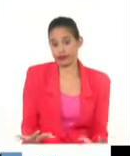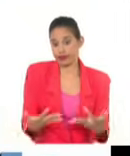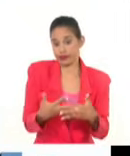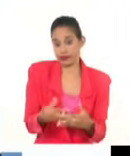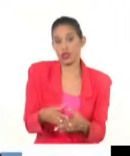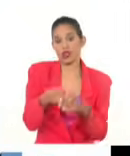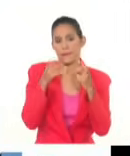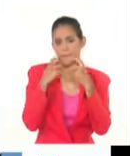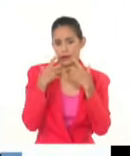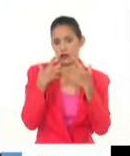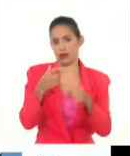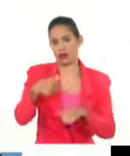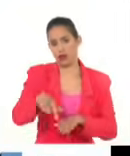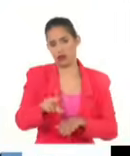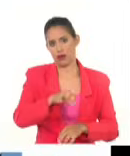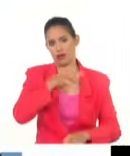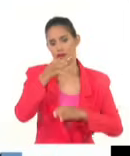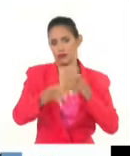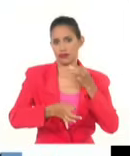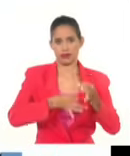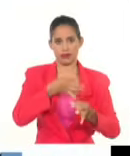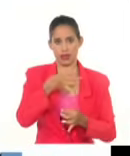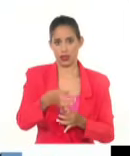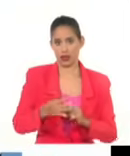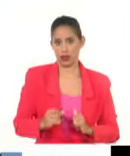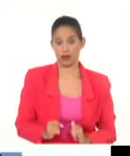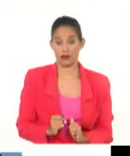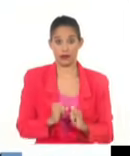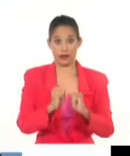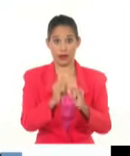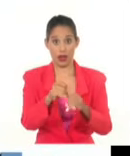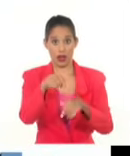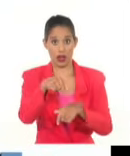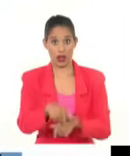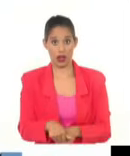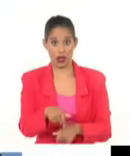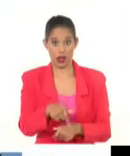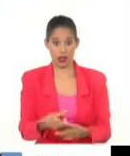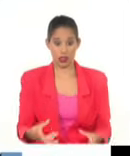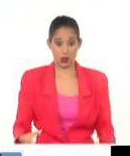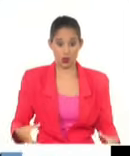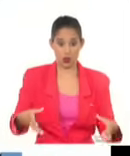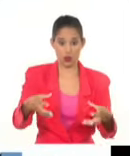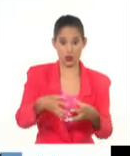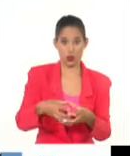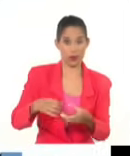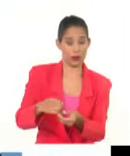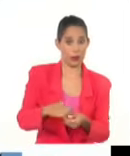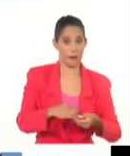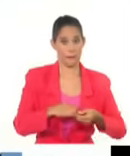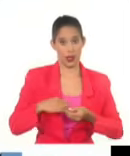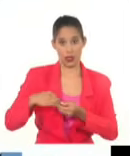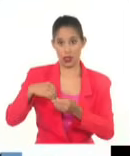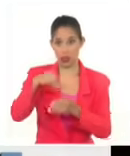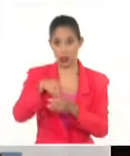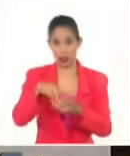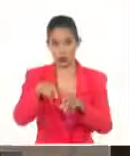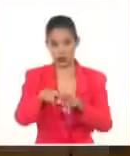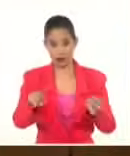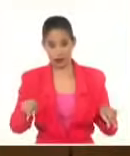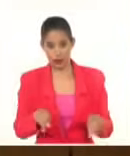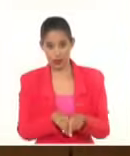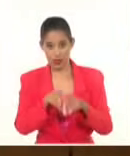aclarar que se trata, lo que hizo este grupo y nuestra oficina, es la medición